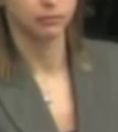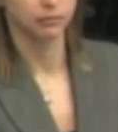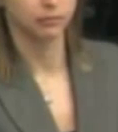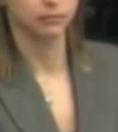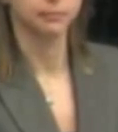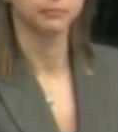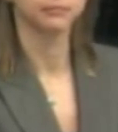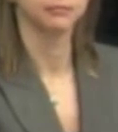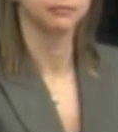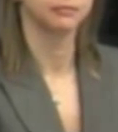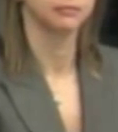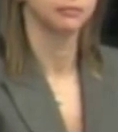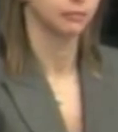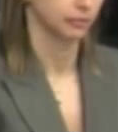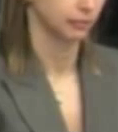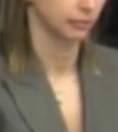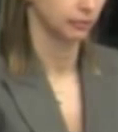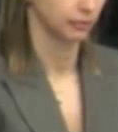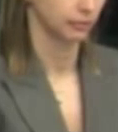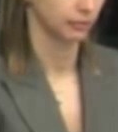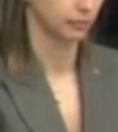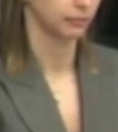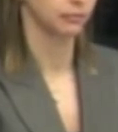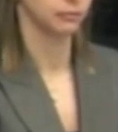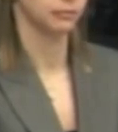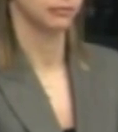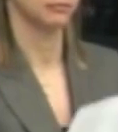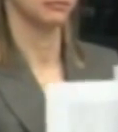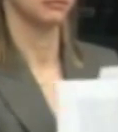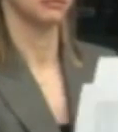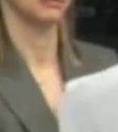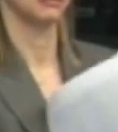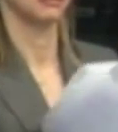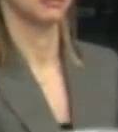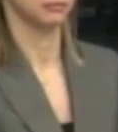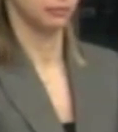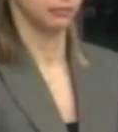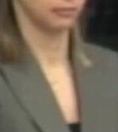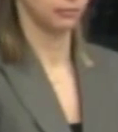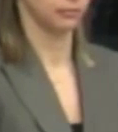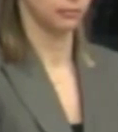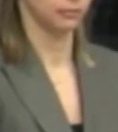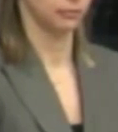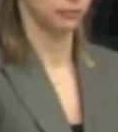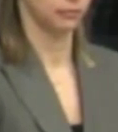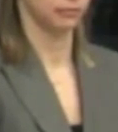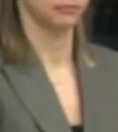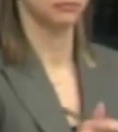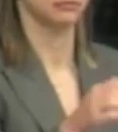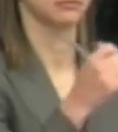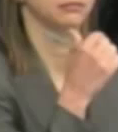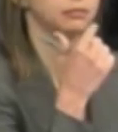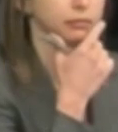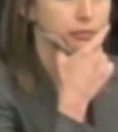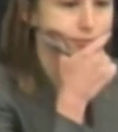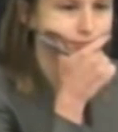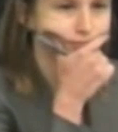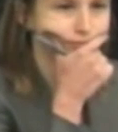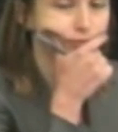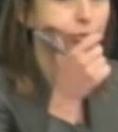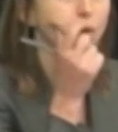destacar que esta es la primera ocasión en que una audiencia pública